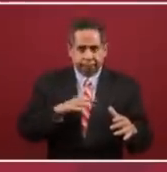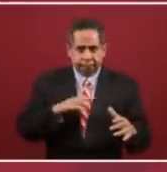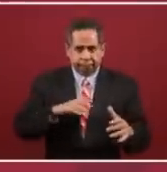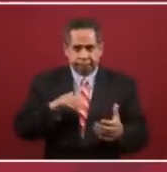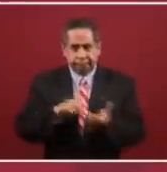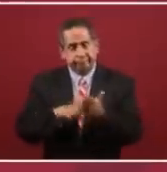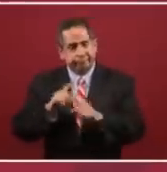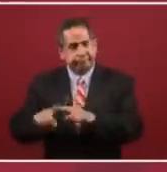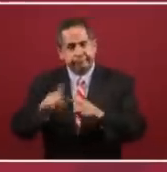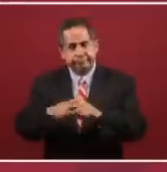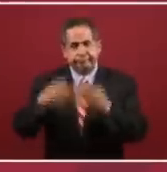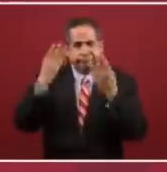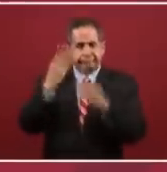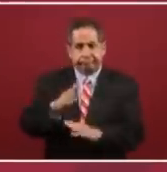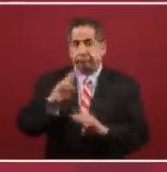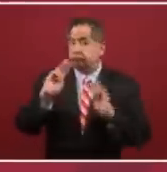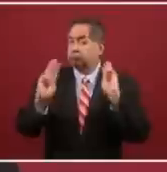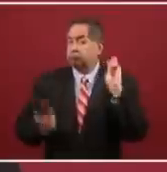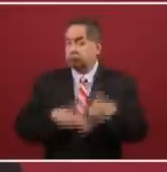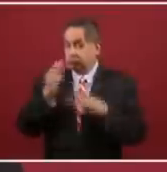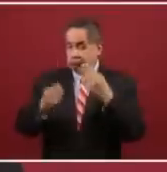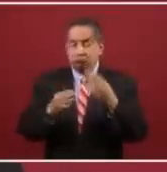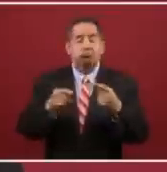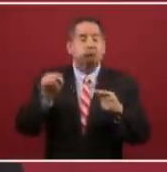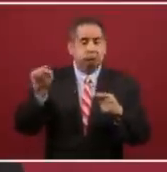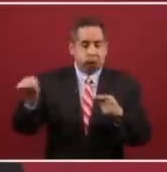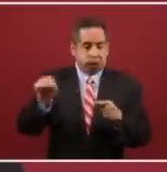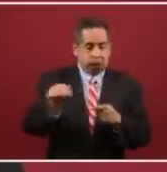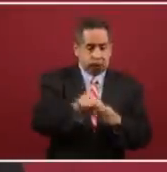de todos los bancos del mundo